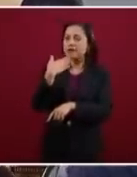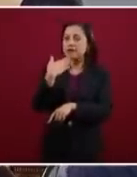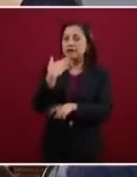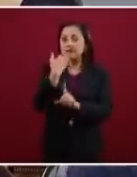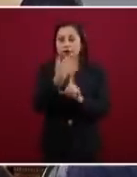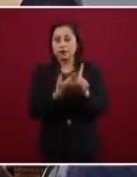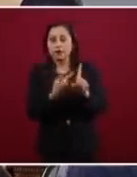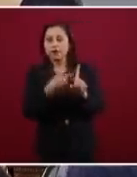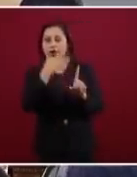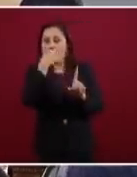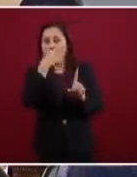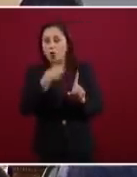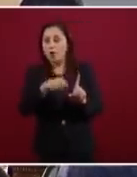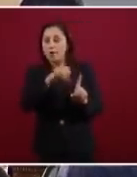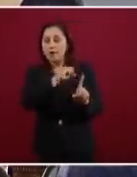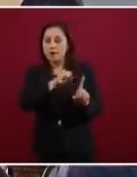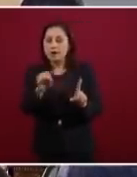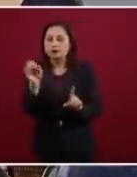delincuente